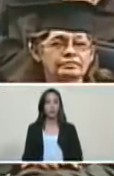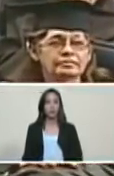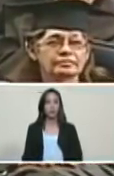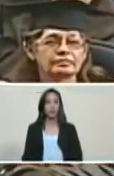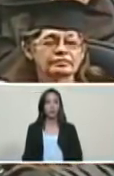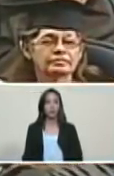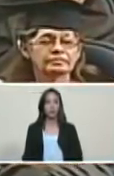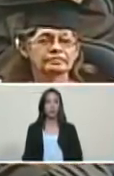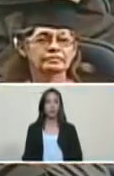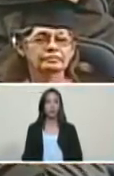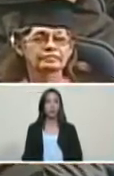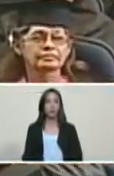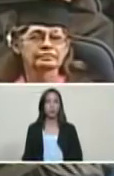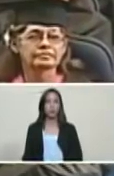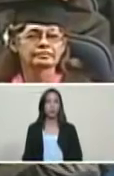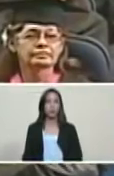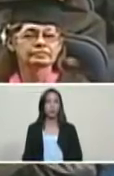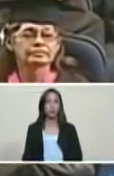Y se demostró,